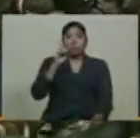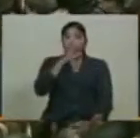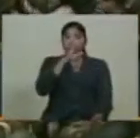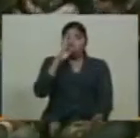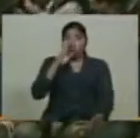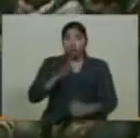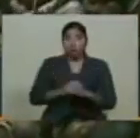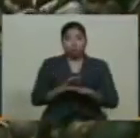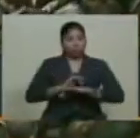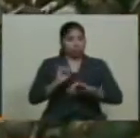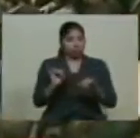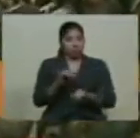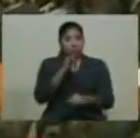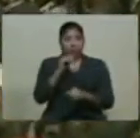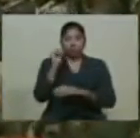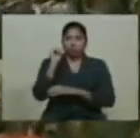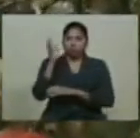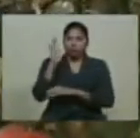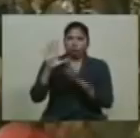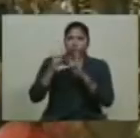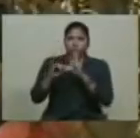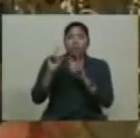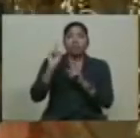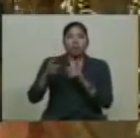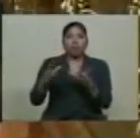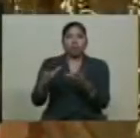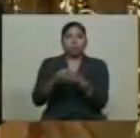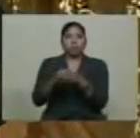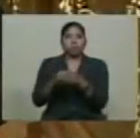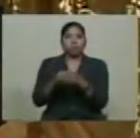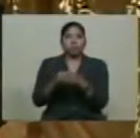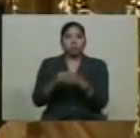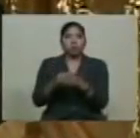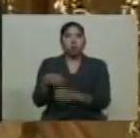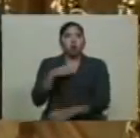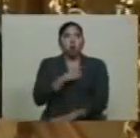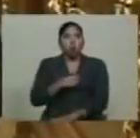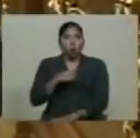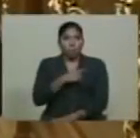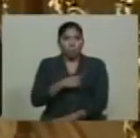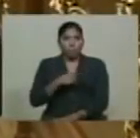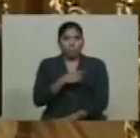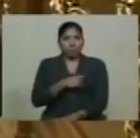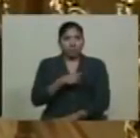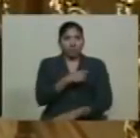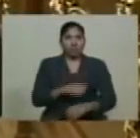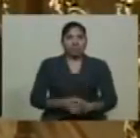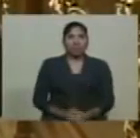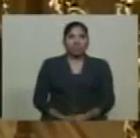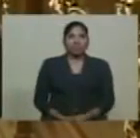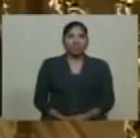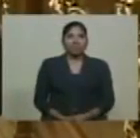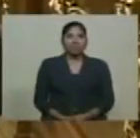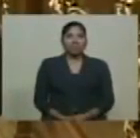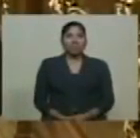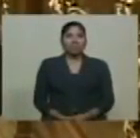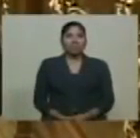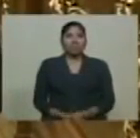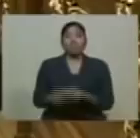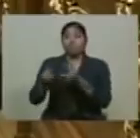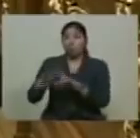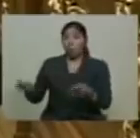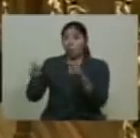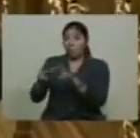que la Asamblea Nacional Constituyente se constituirá como una comisión que investigue cada uno de los hechos que realiza el Imperio